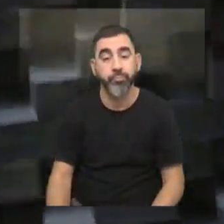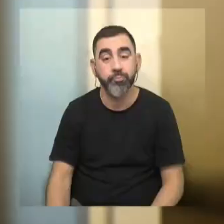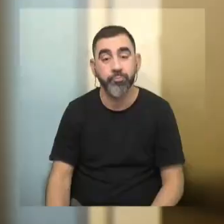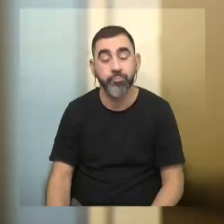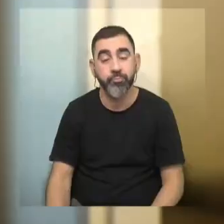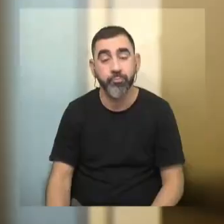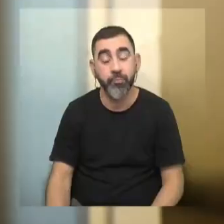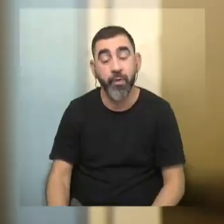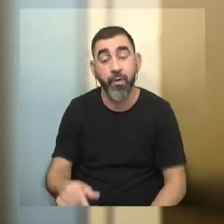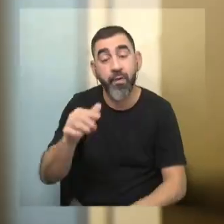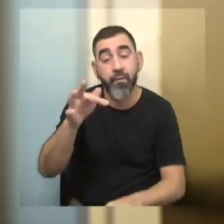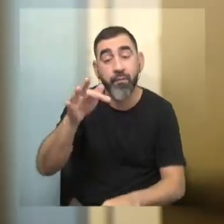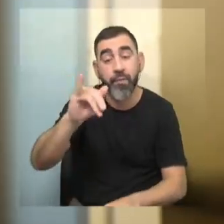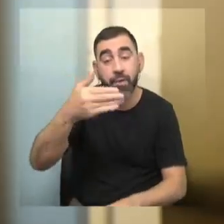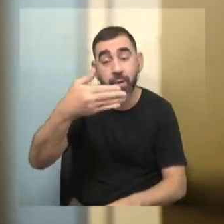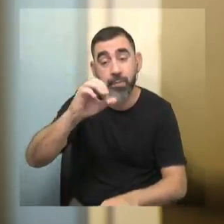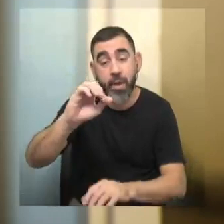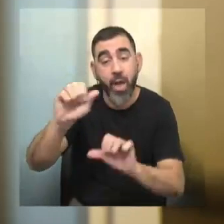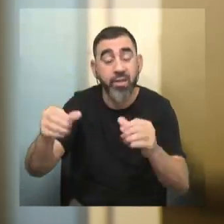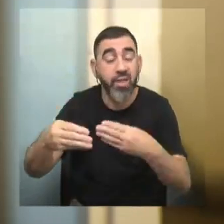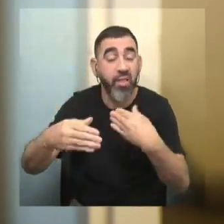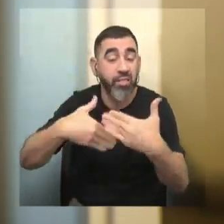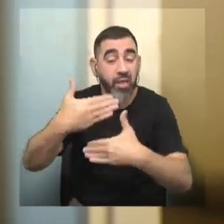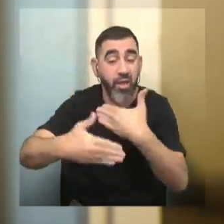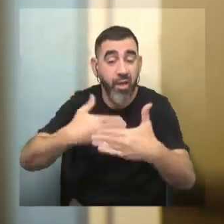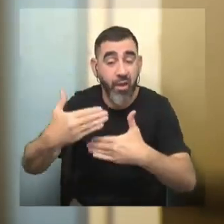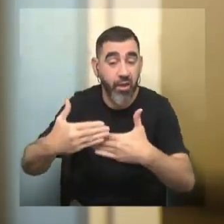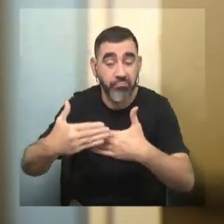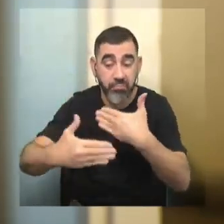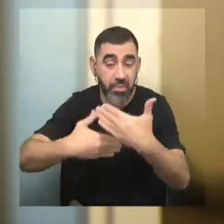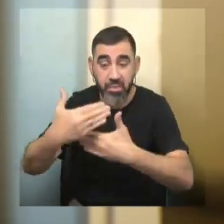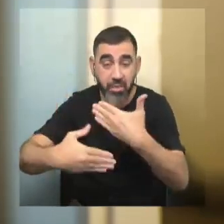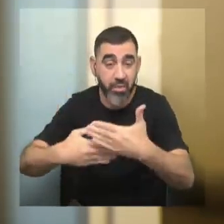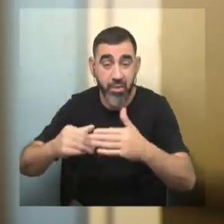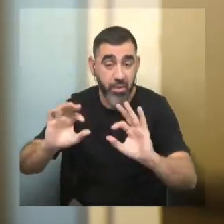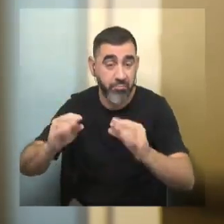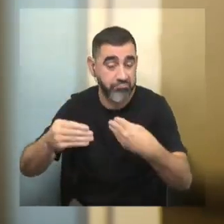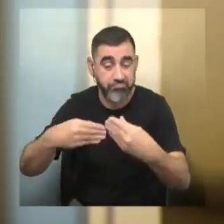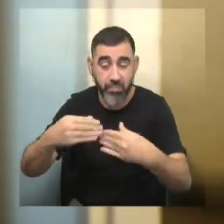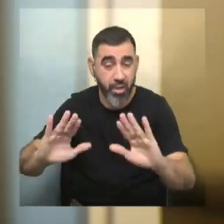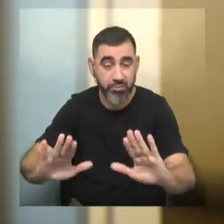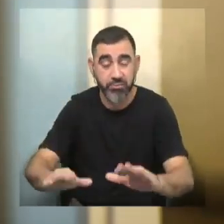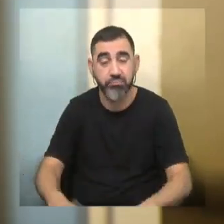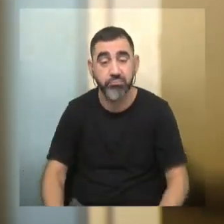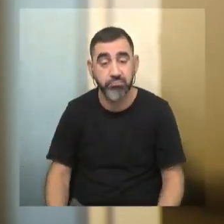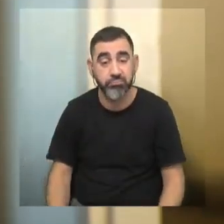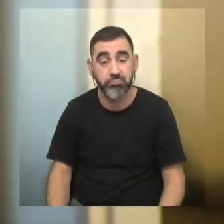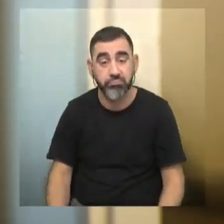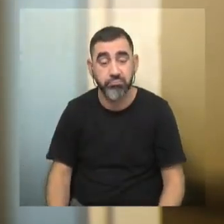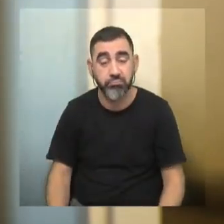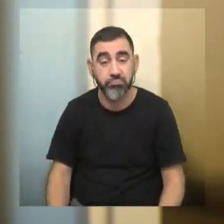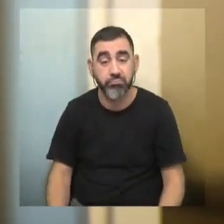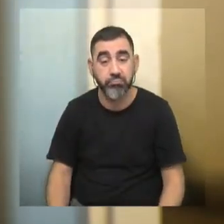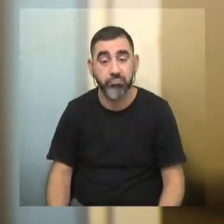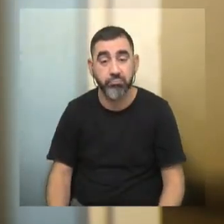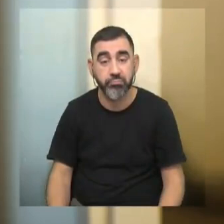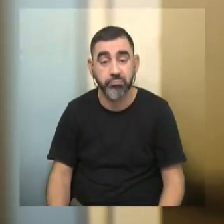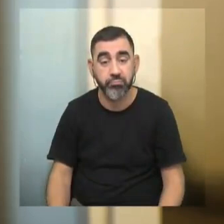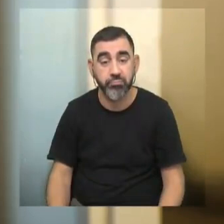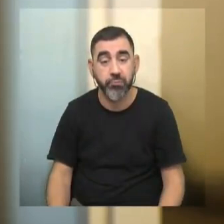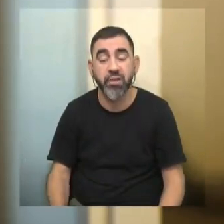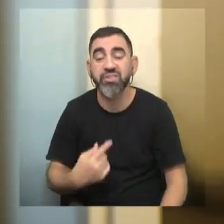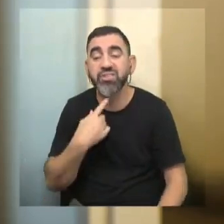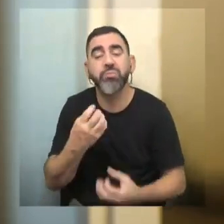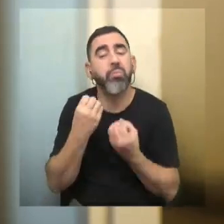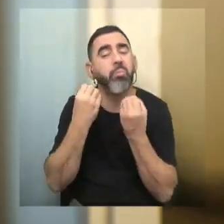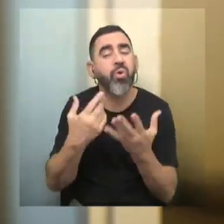Con la fibra de carbono se hacen básicamente telas, que es con lo que se trabaja, es un poco, esto es una tela de fibra de carbono. ¿Qué ventajas